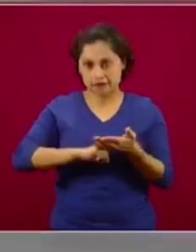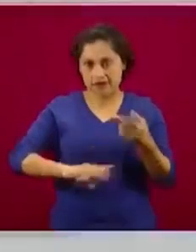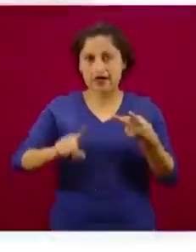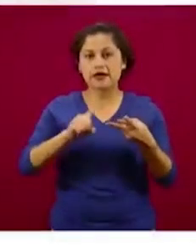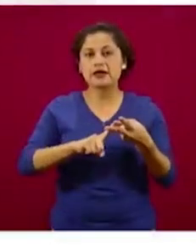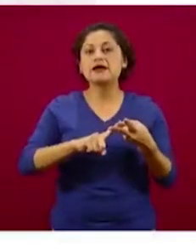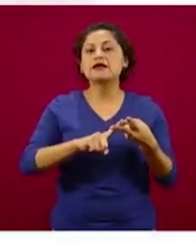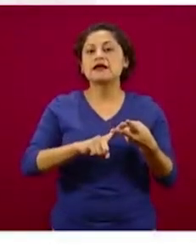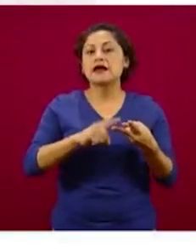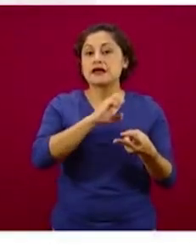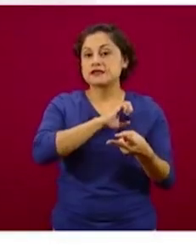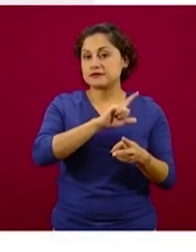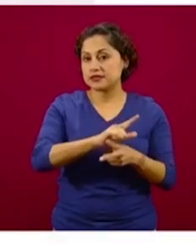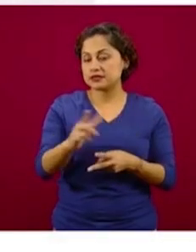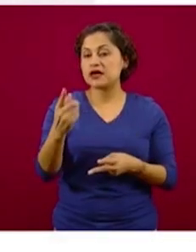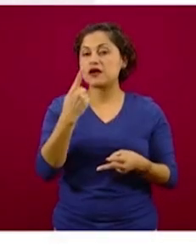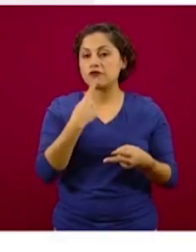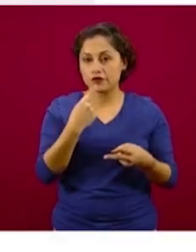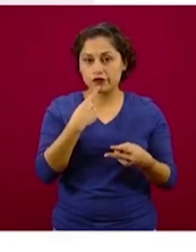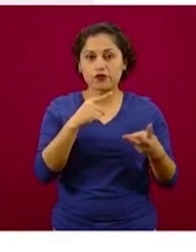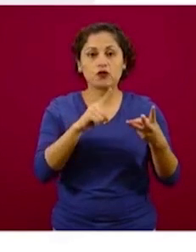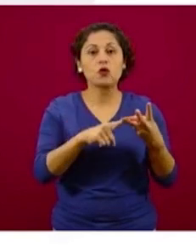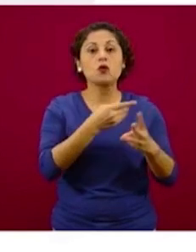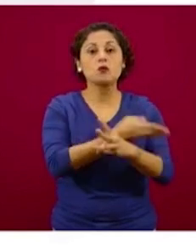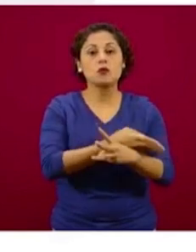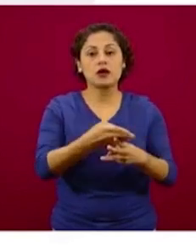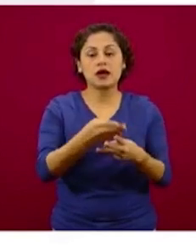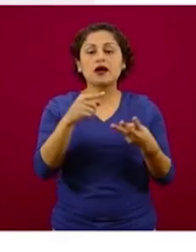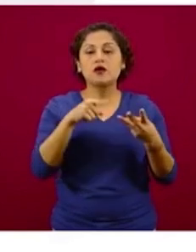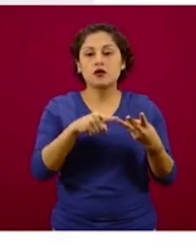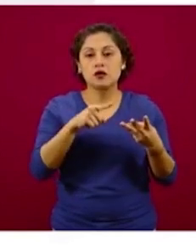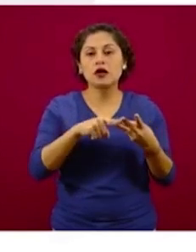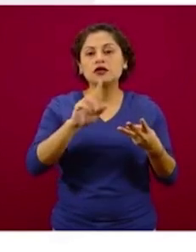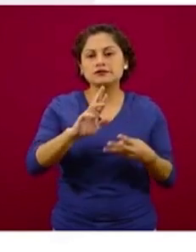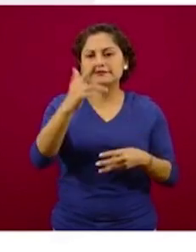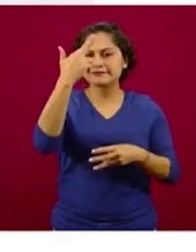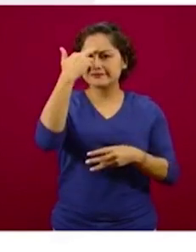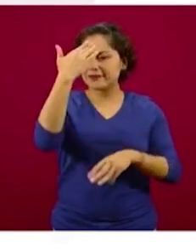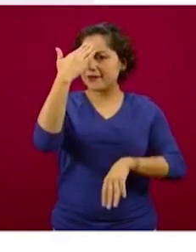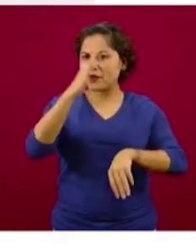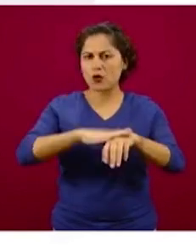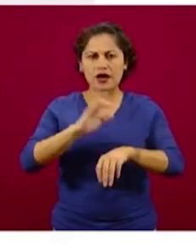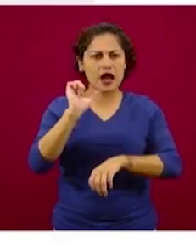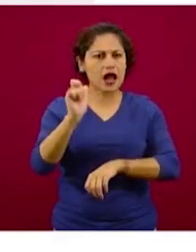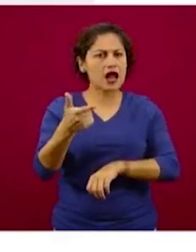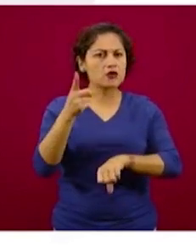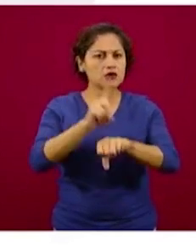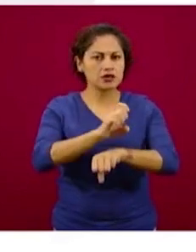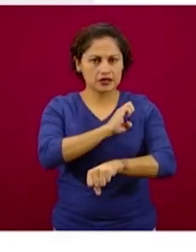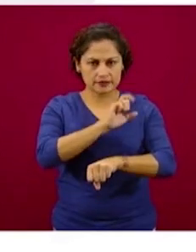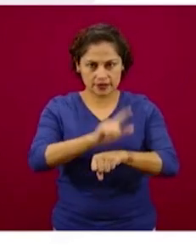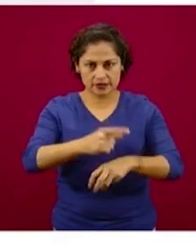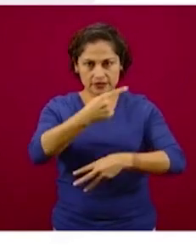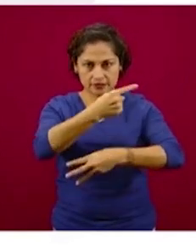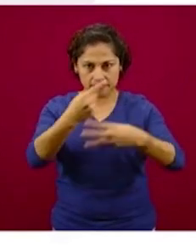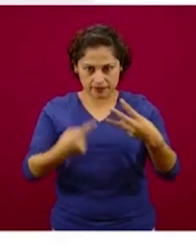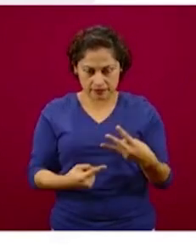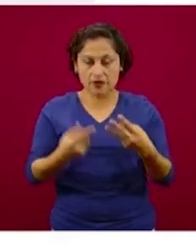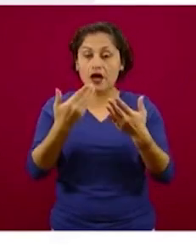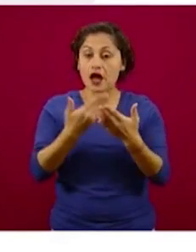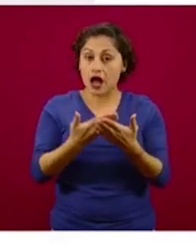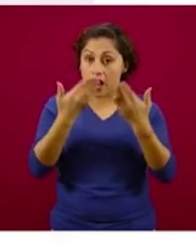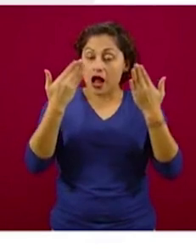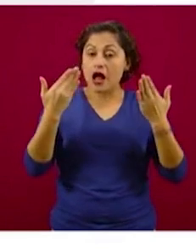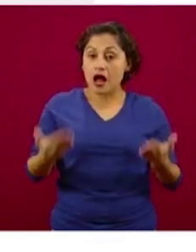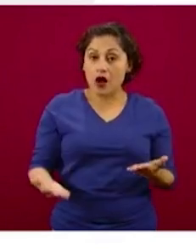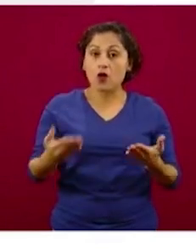los especiales, y los créditos blancos, que son conocidos como los conmemorativos. En esta ocasión, en este segundo sorteo, vamos a